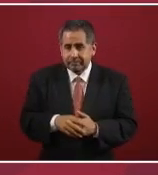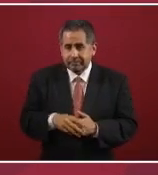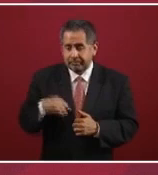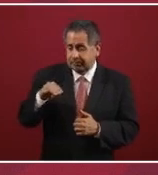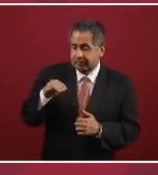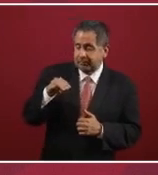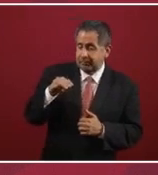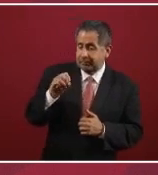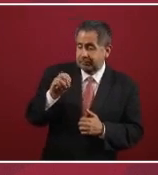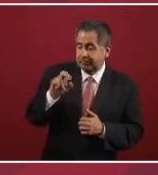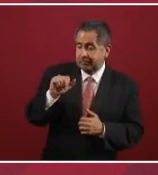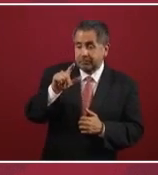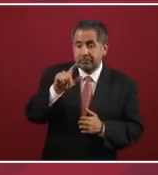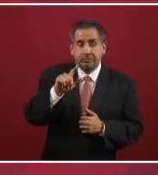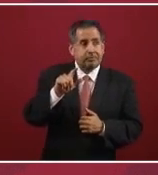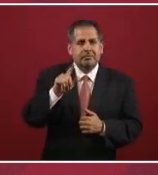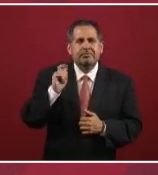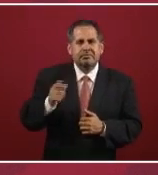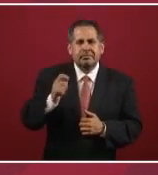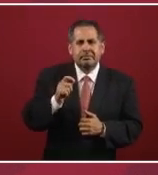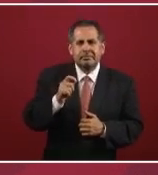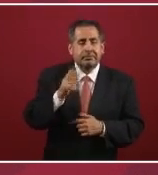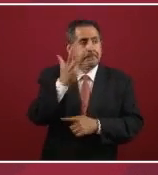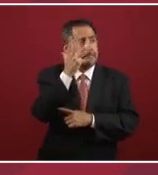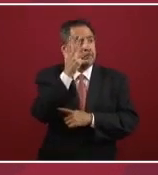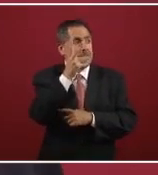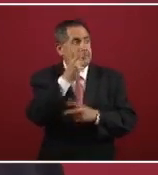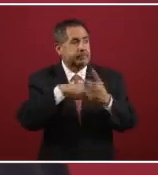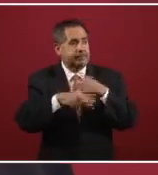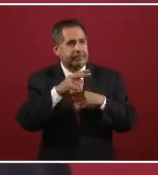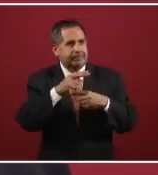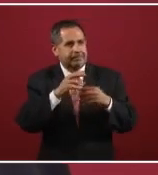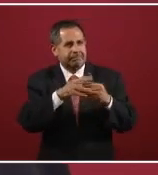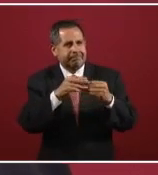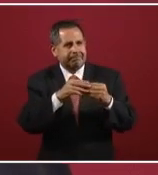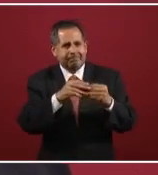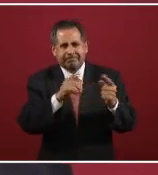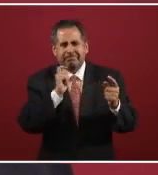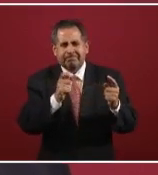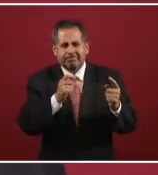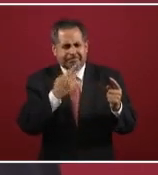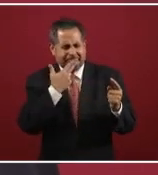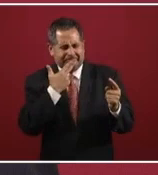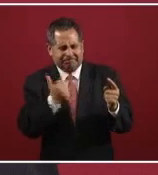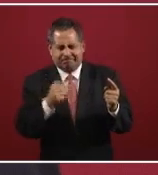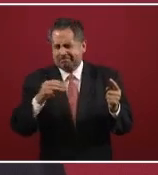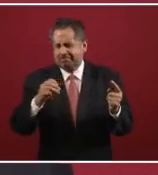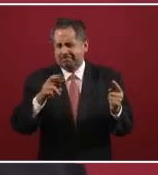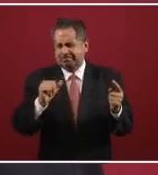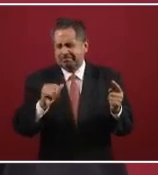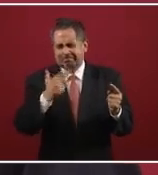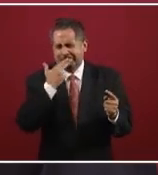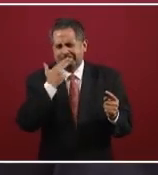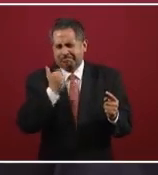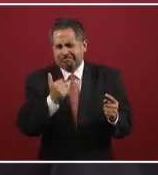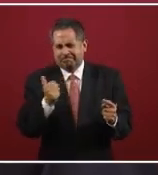es un árbol que da moras y que sirve paga pura